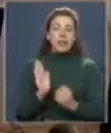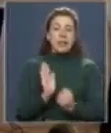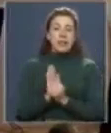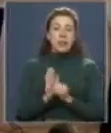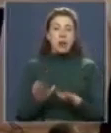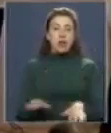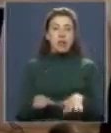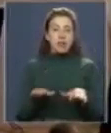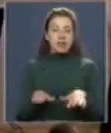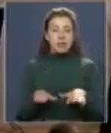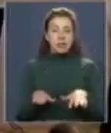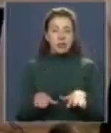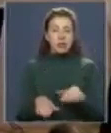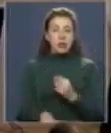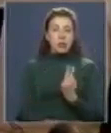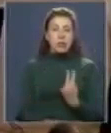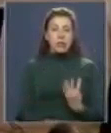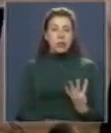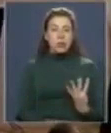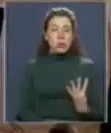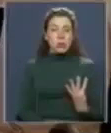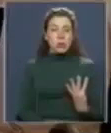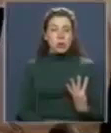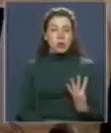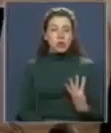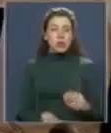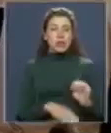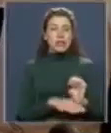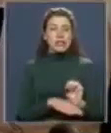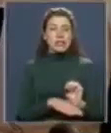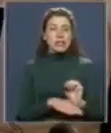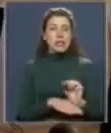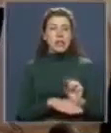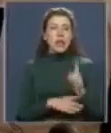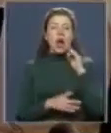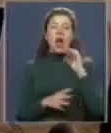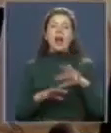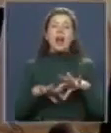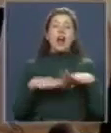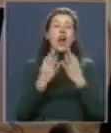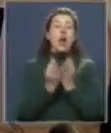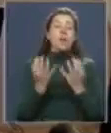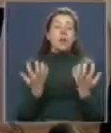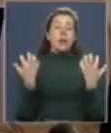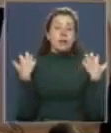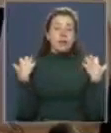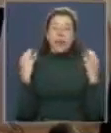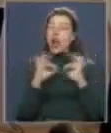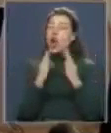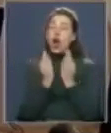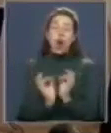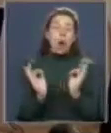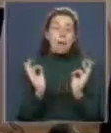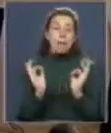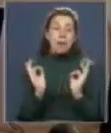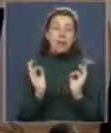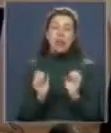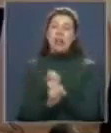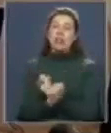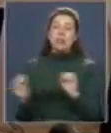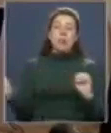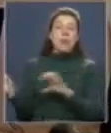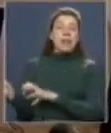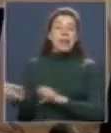artículo 19, numeral 24, que el Estado tiene el dominio absoluto, exclusivo, inalienable